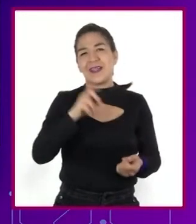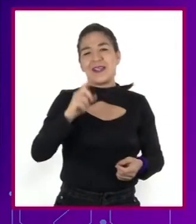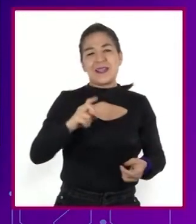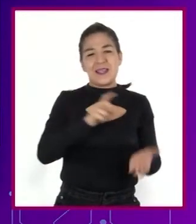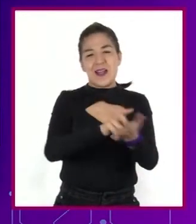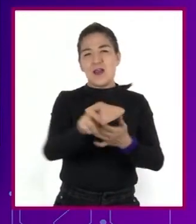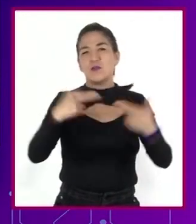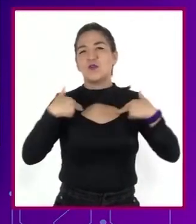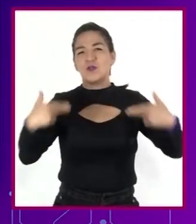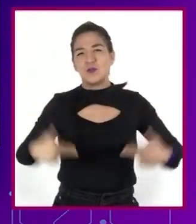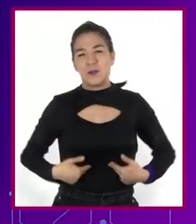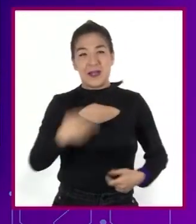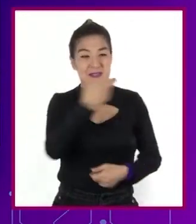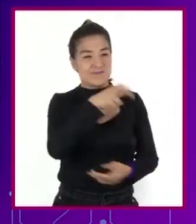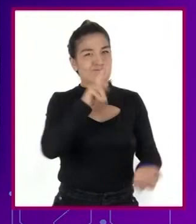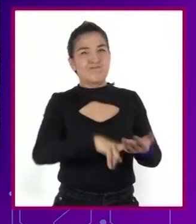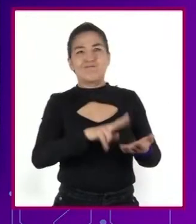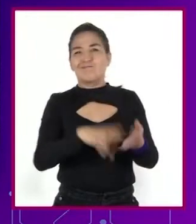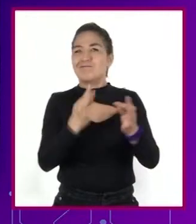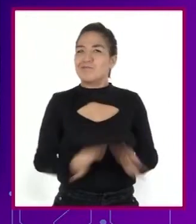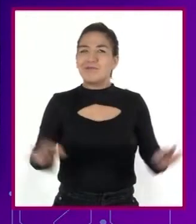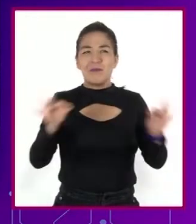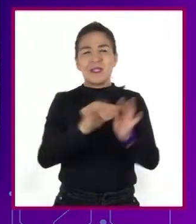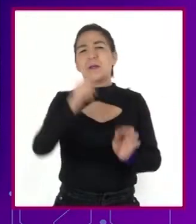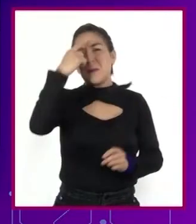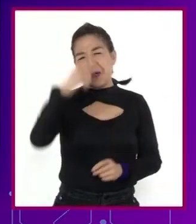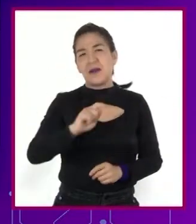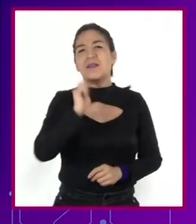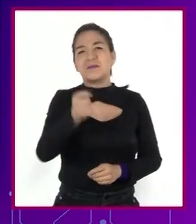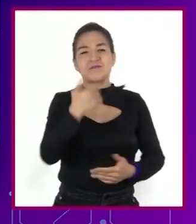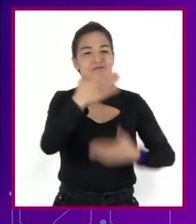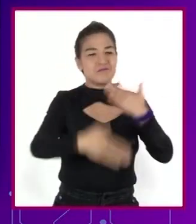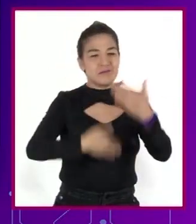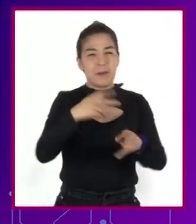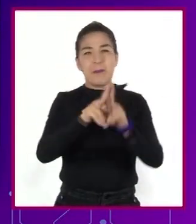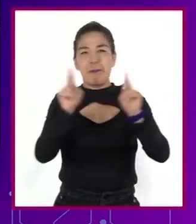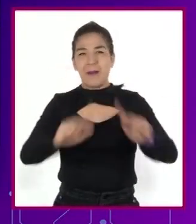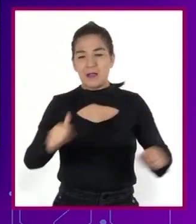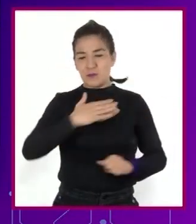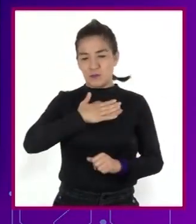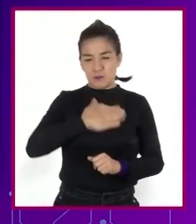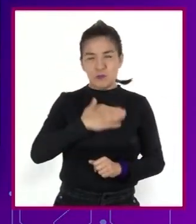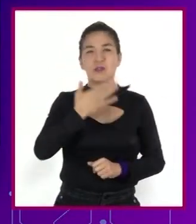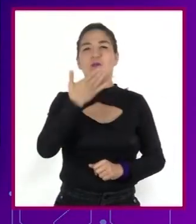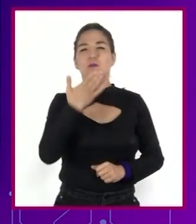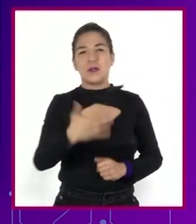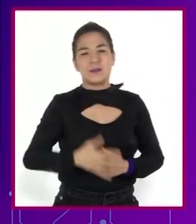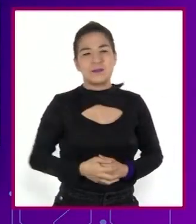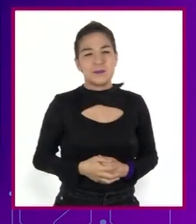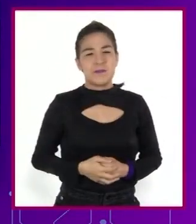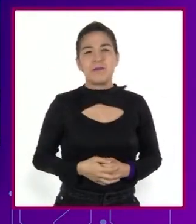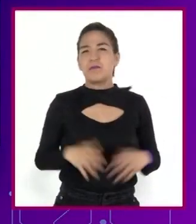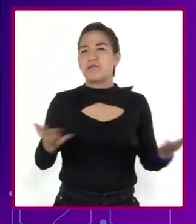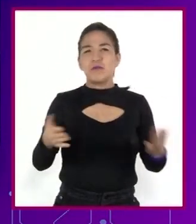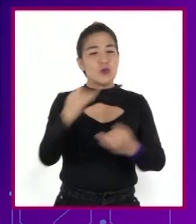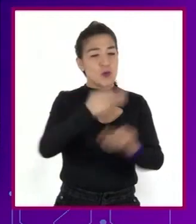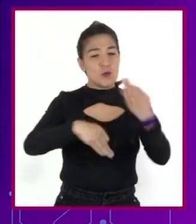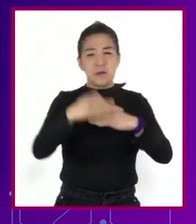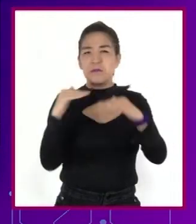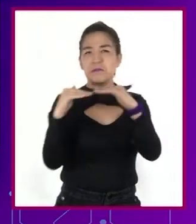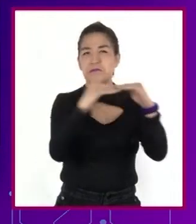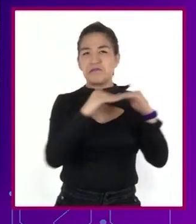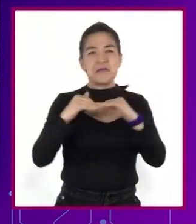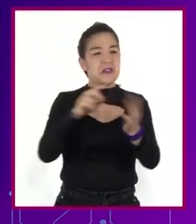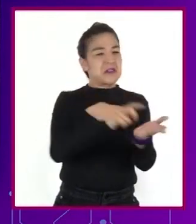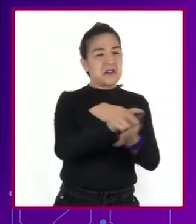humanos. Estas valiosas herramientas nos permiten construir una paz justa y estable. Son iguales para todos